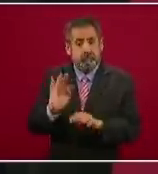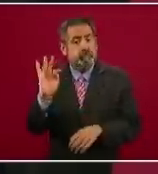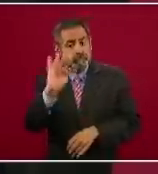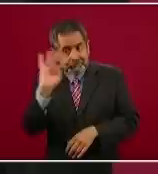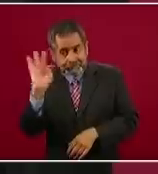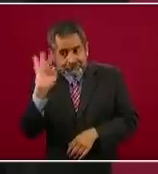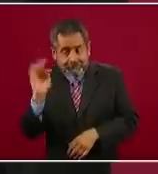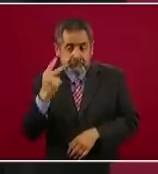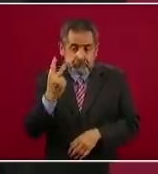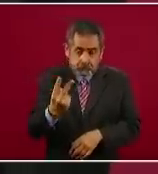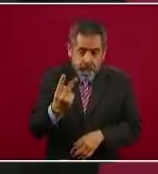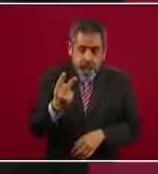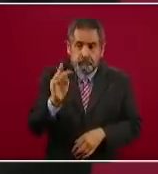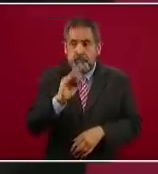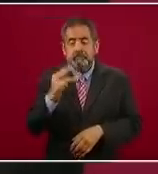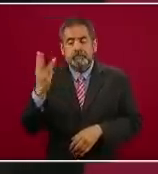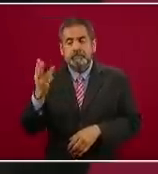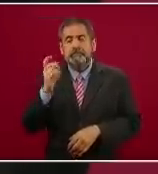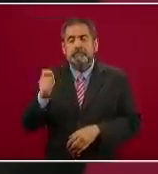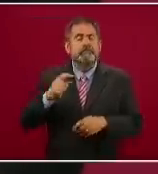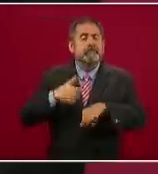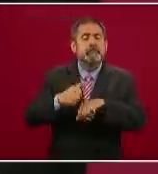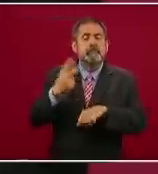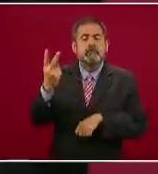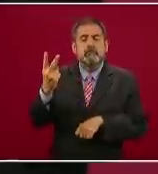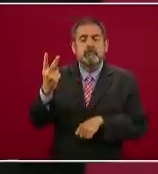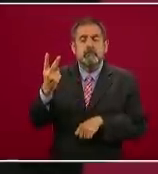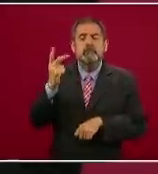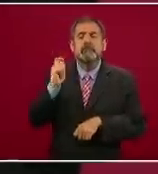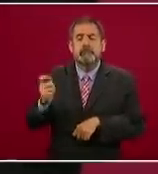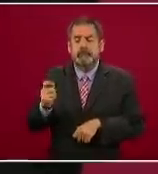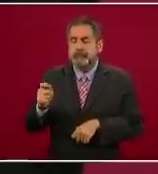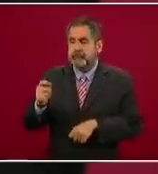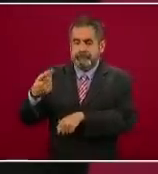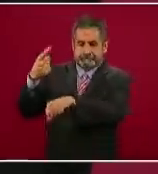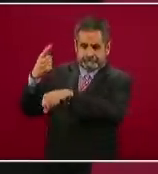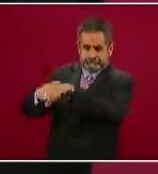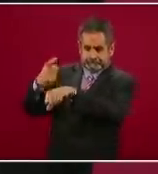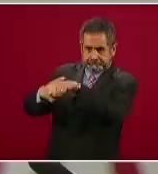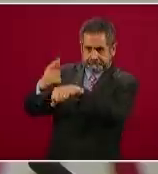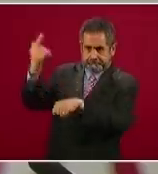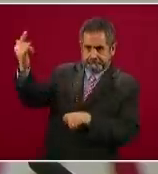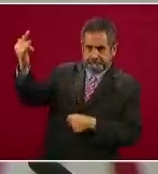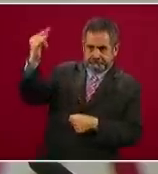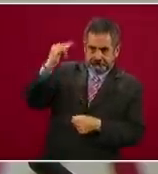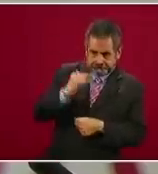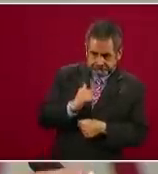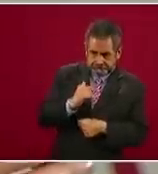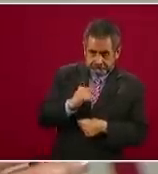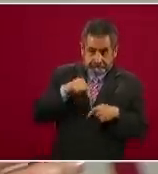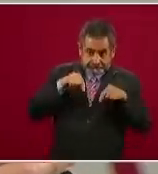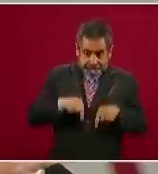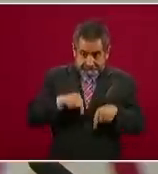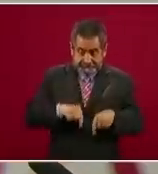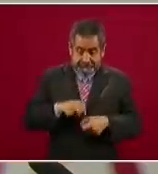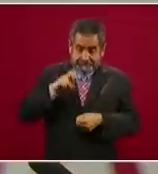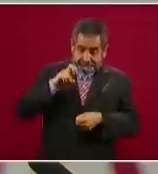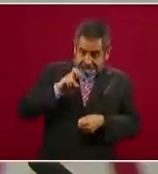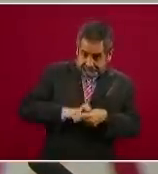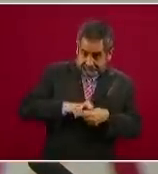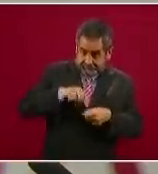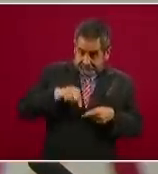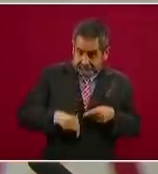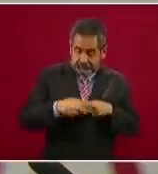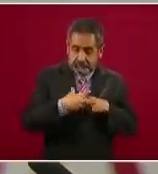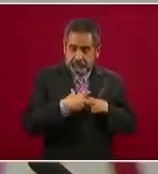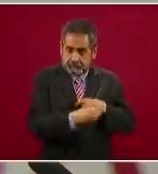El escenario 2 es dispersión comunitaria. El contagiado por el viajero ya contagió a alguien más,